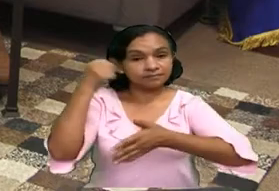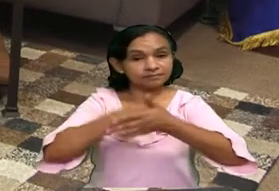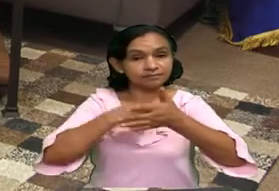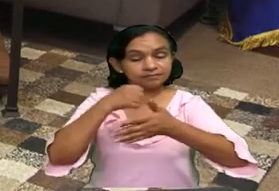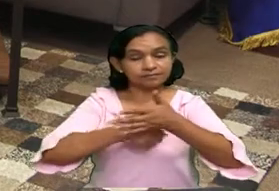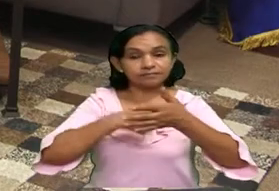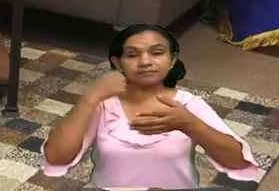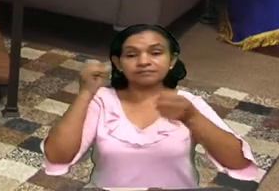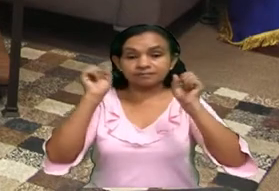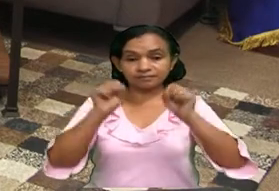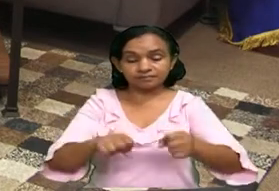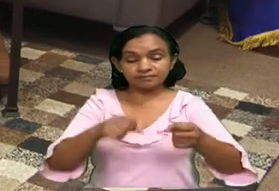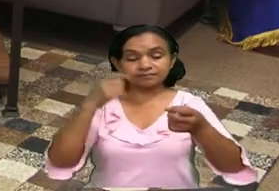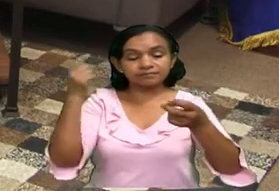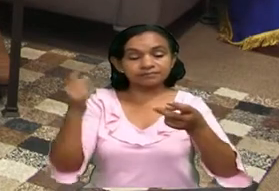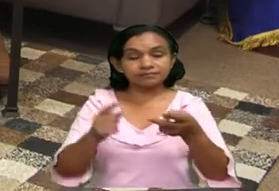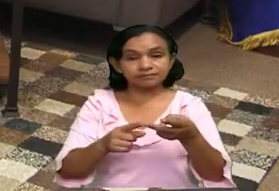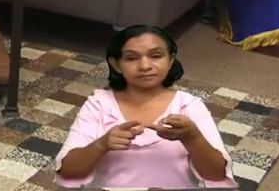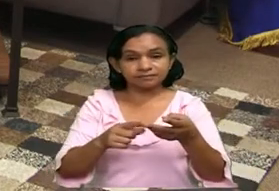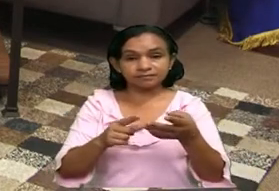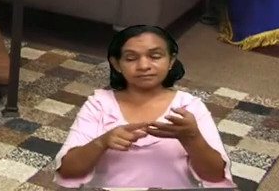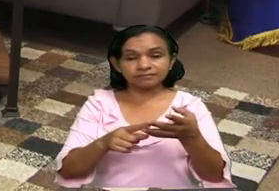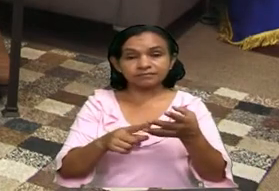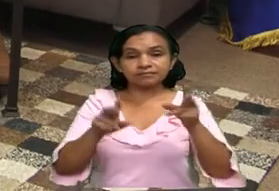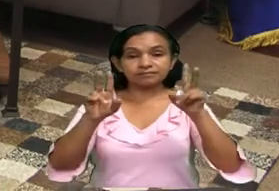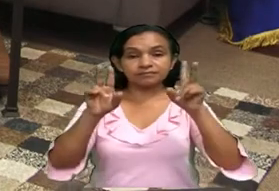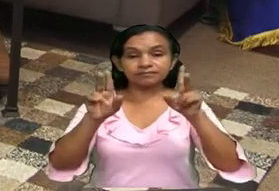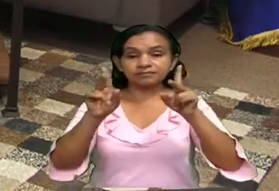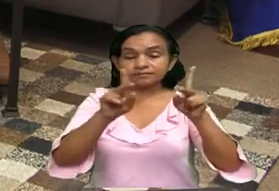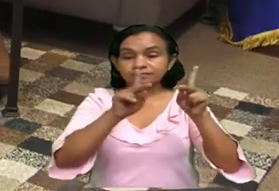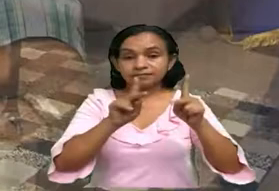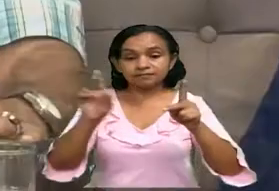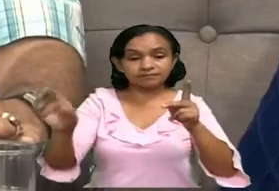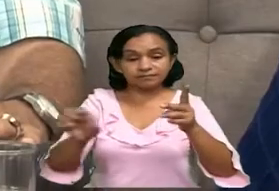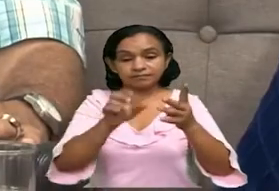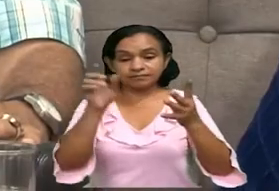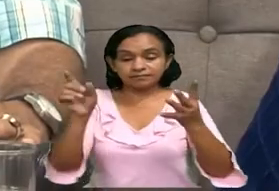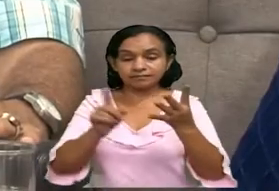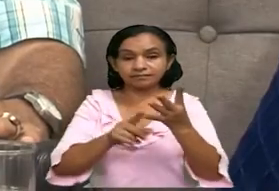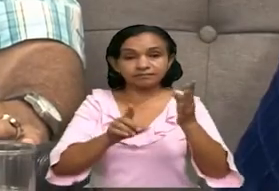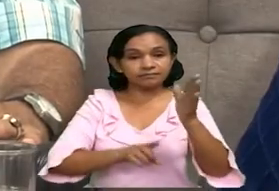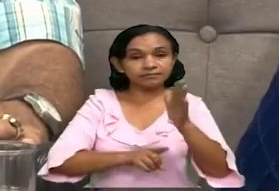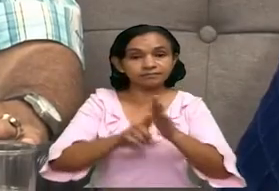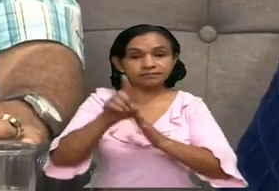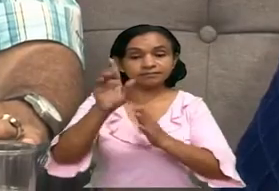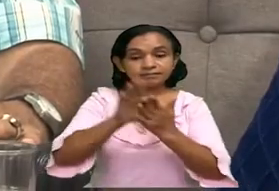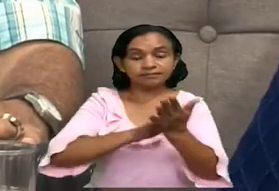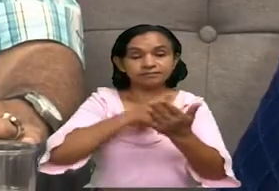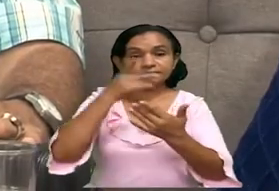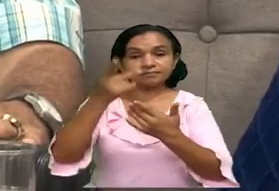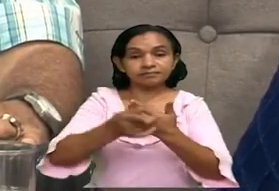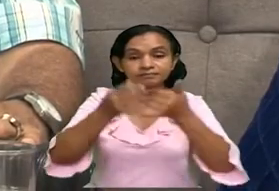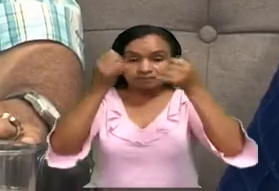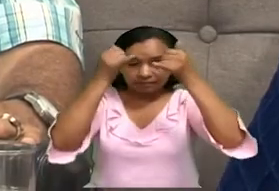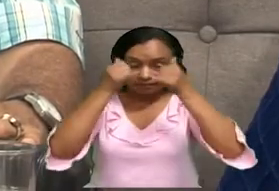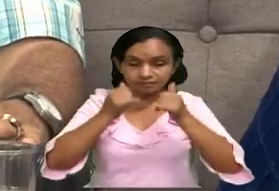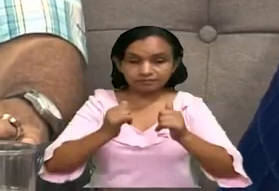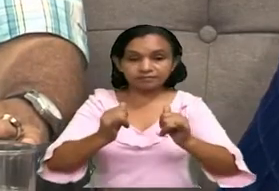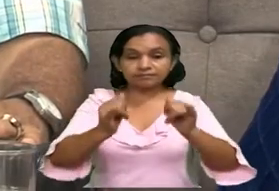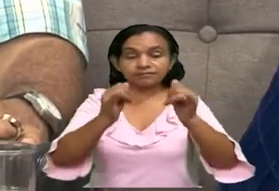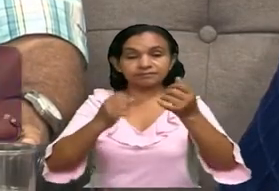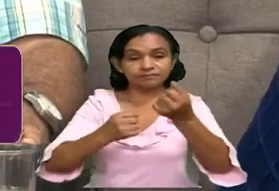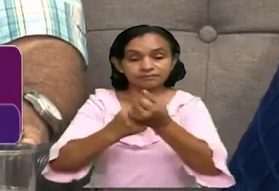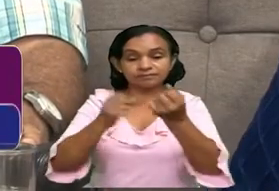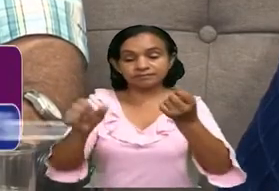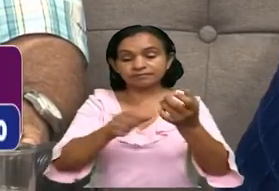de las capacidades a los productores y a los técnicos. El otro es el desarrollo de un programa de ganadería sostenible.